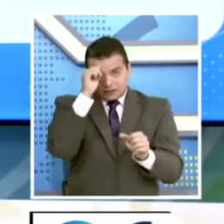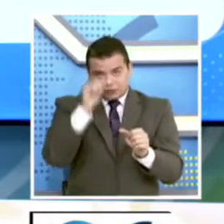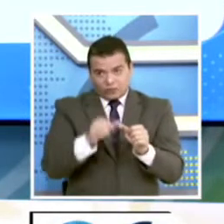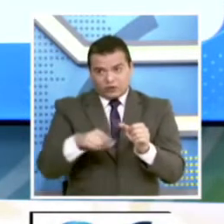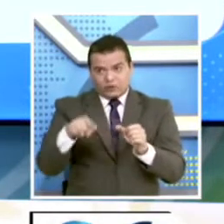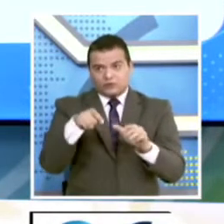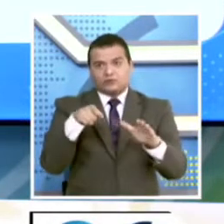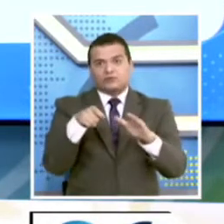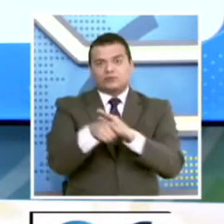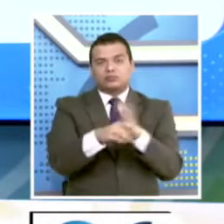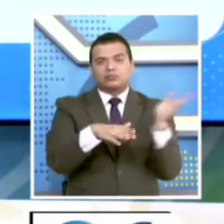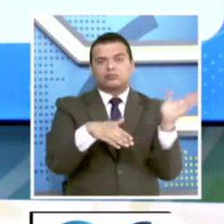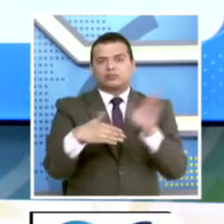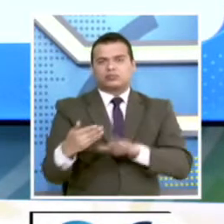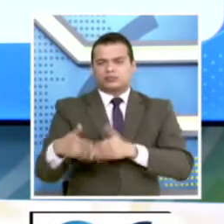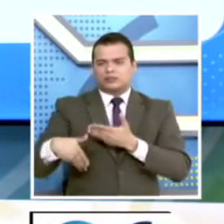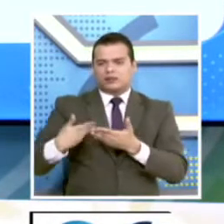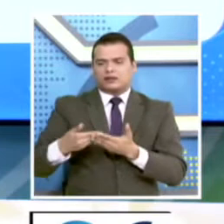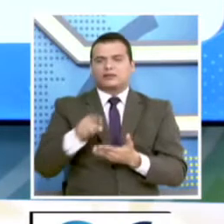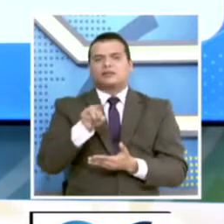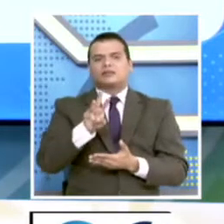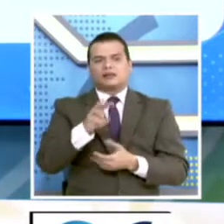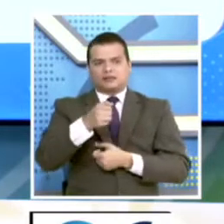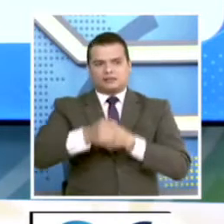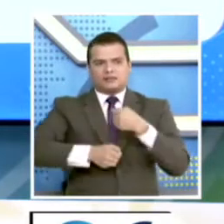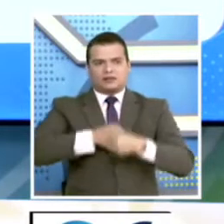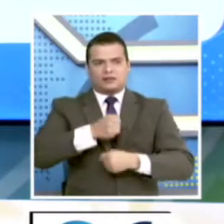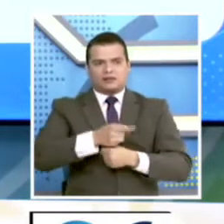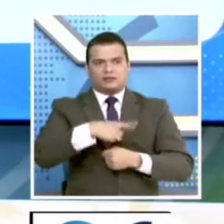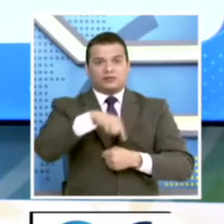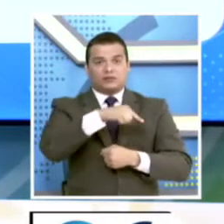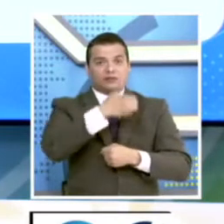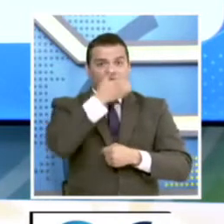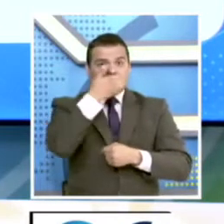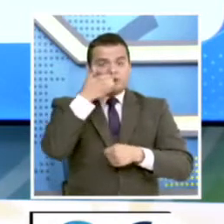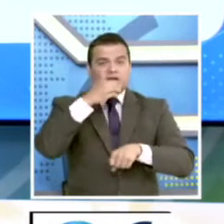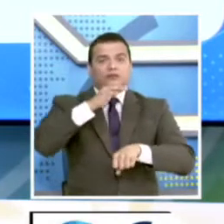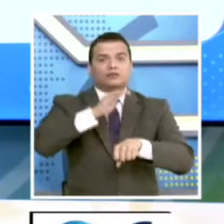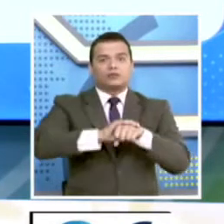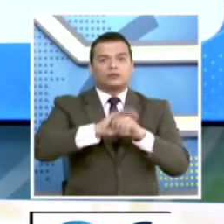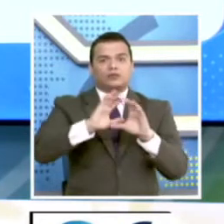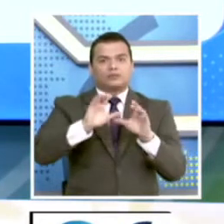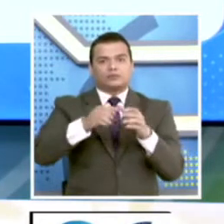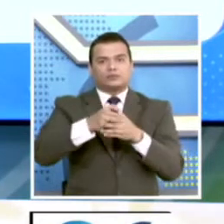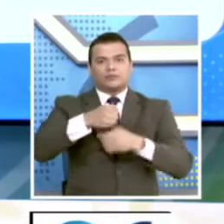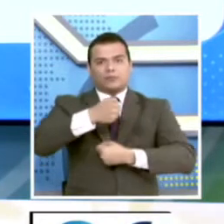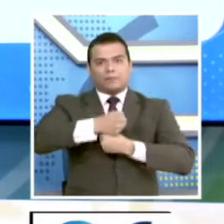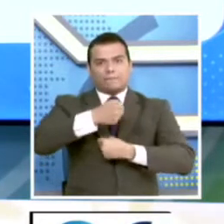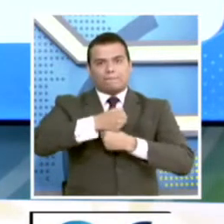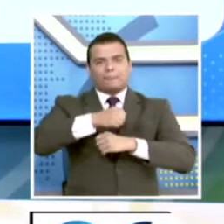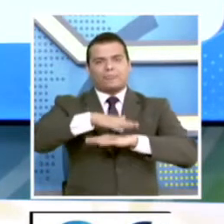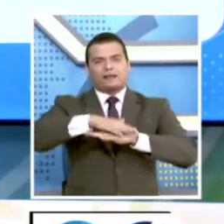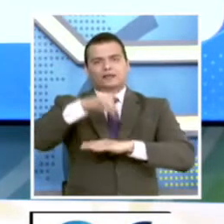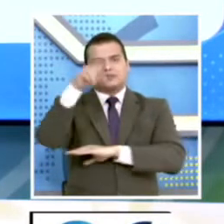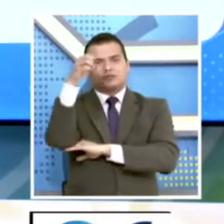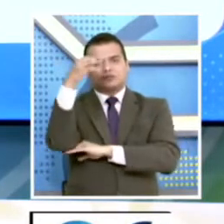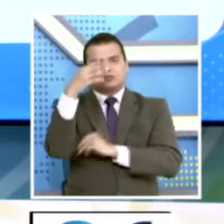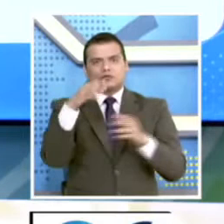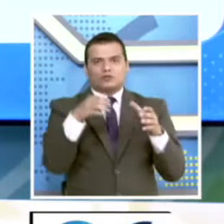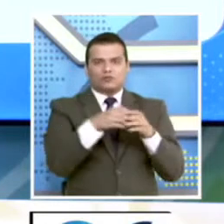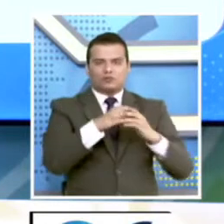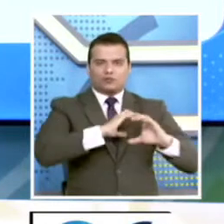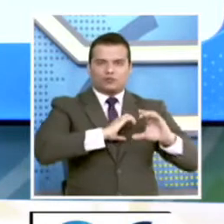cuando integrantes de las FARC les arrebataron sus vidas. El equipo periodístico de Tardes del Sol y el equipo de